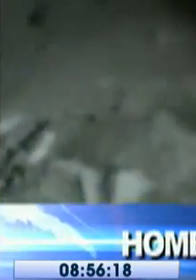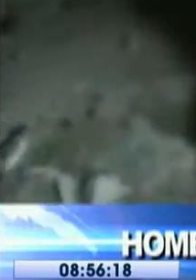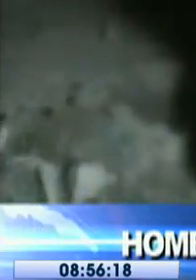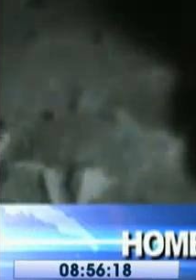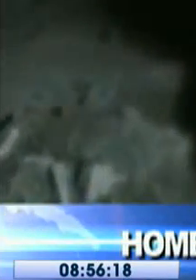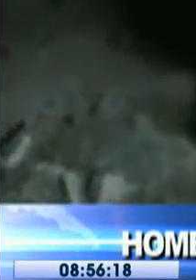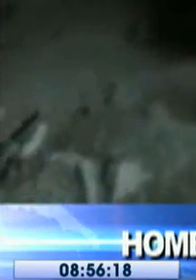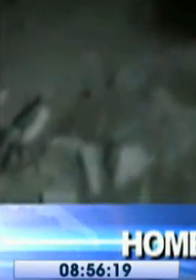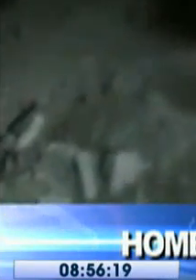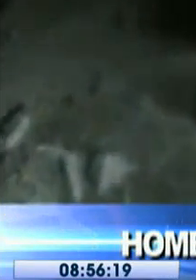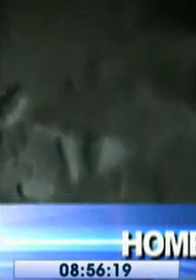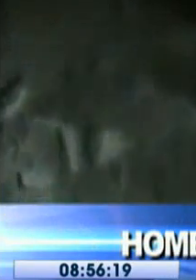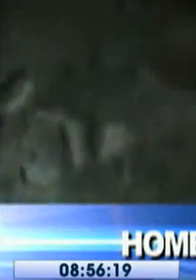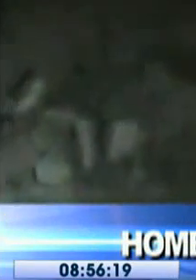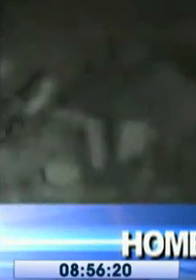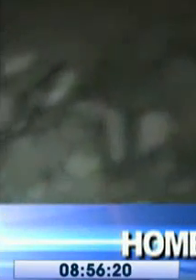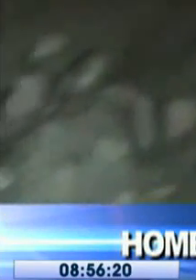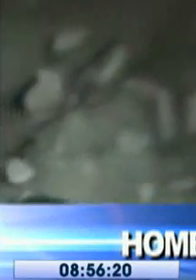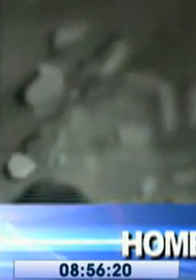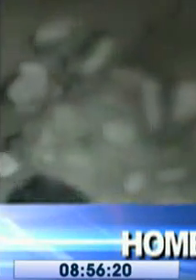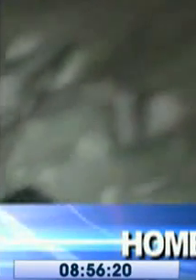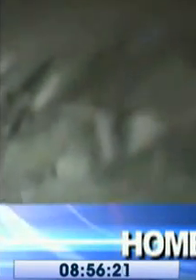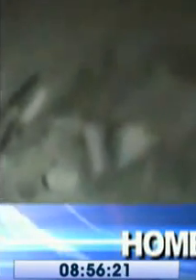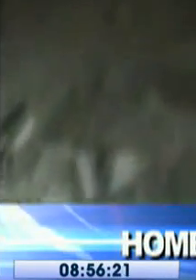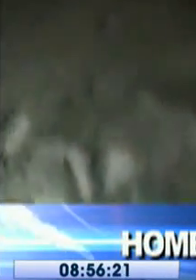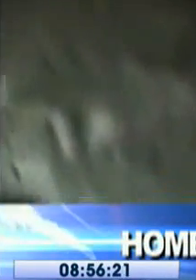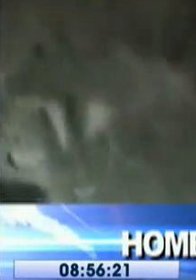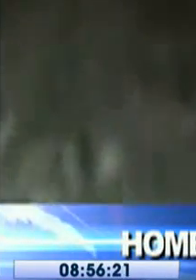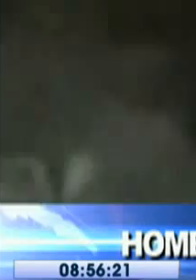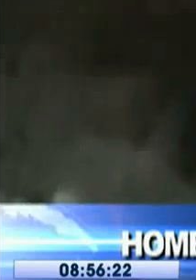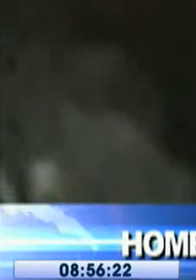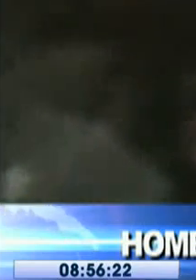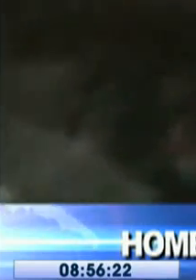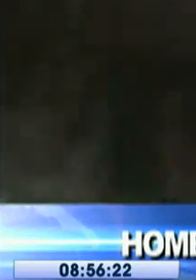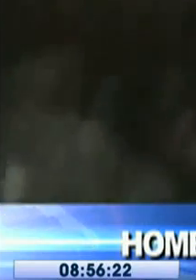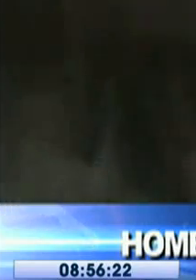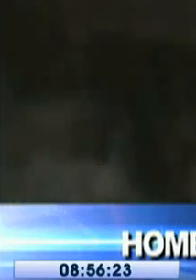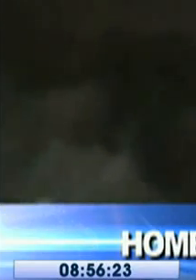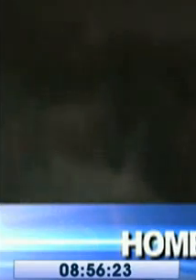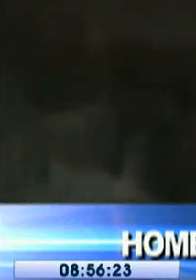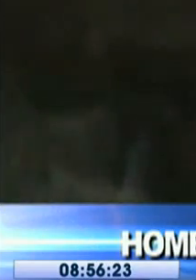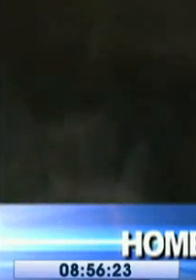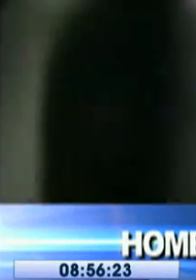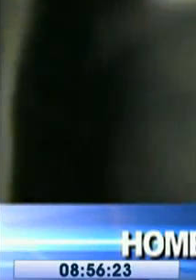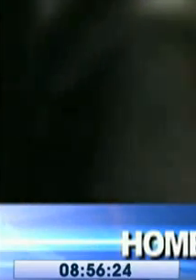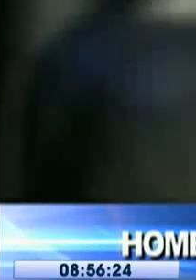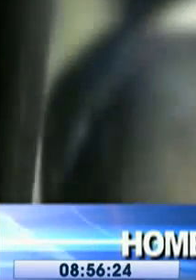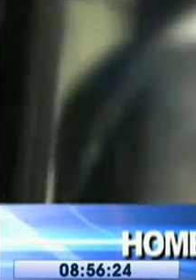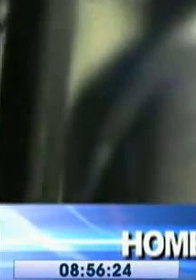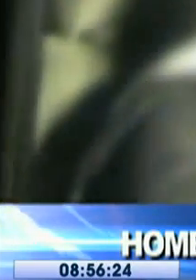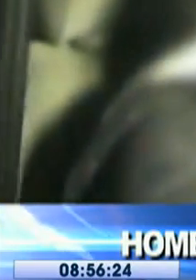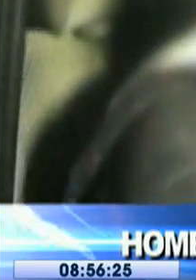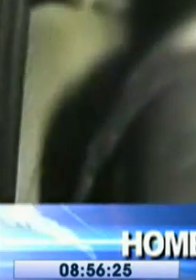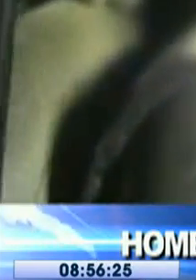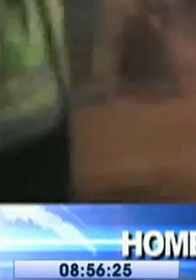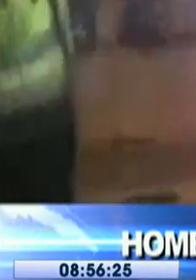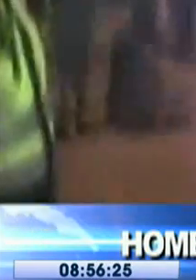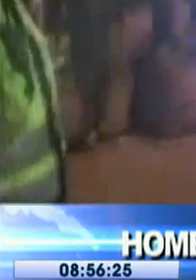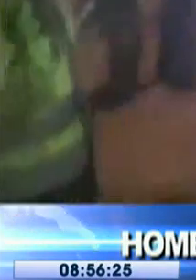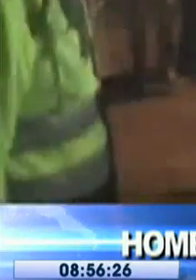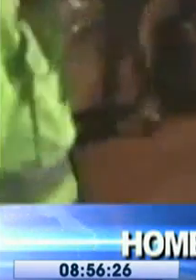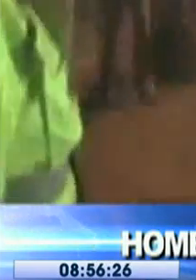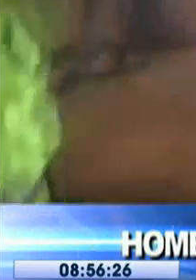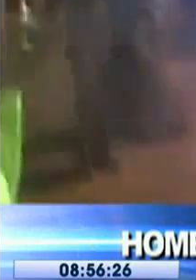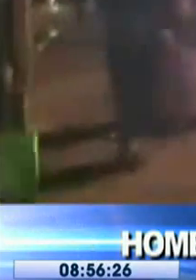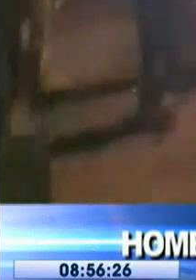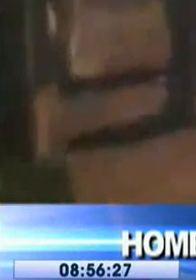Casi asesina a su conviviente a pedradas. Un hombre fue capturado tras atacar en plena calle y de manera salvaje a su